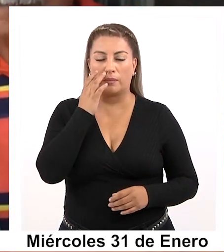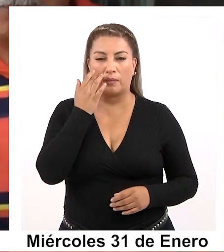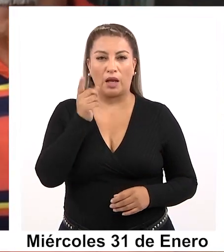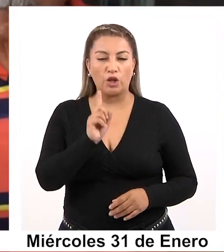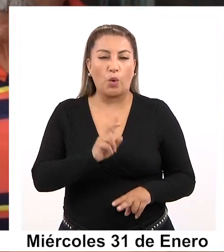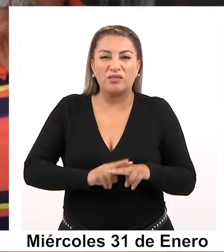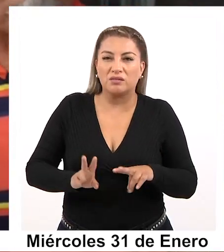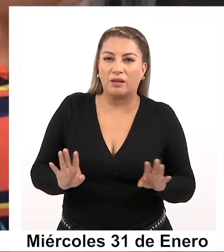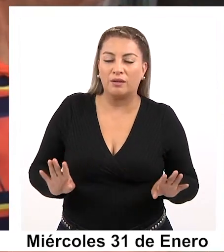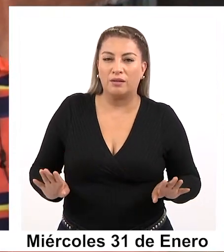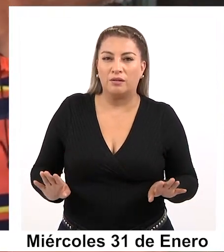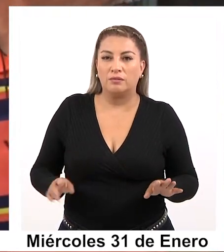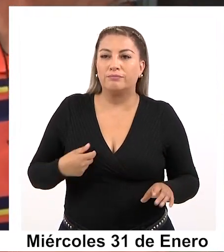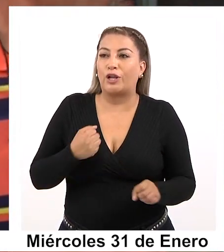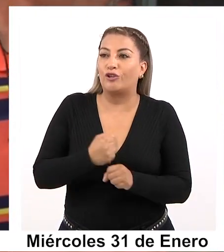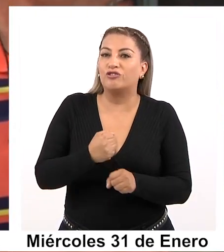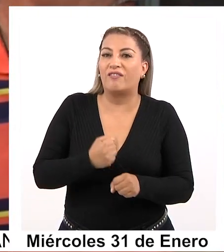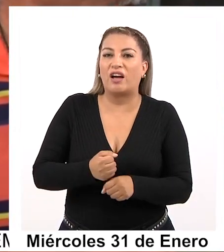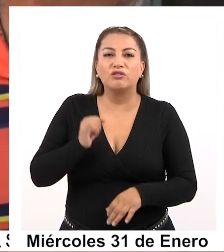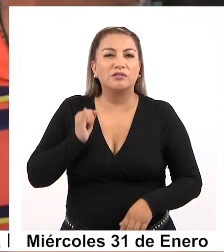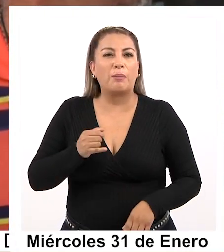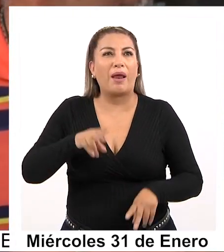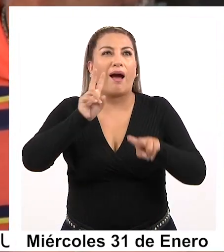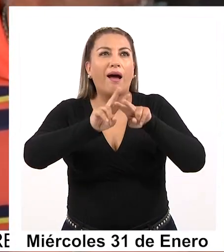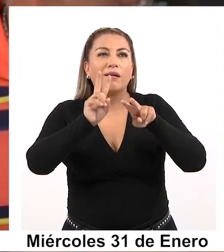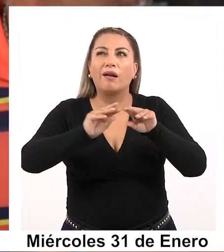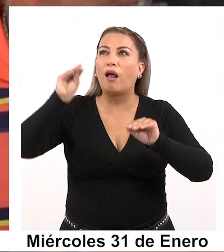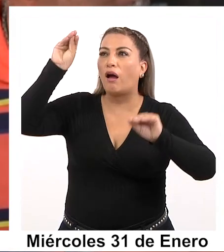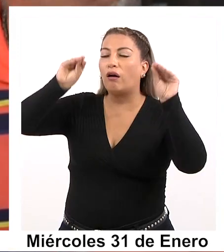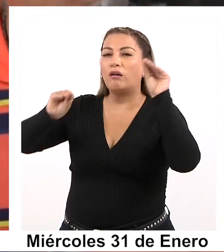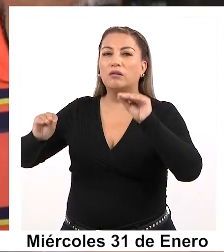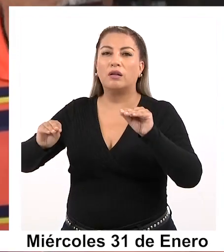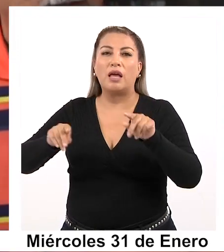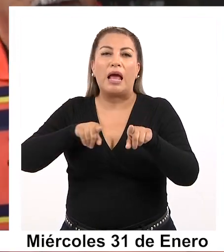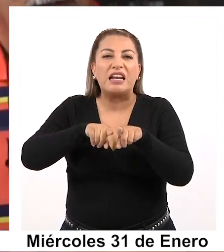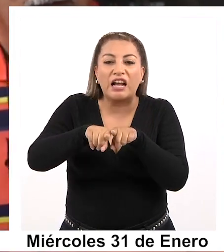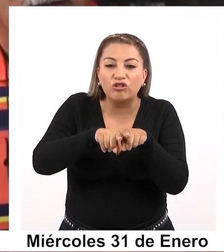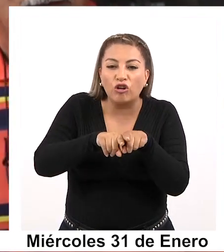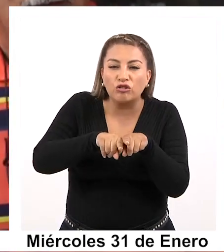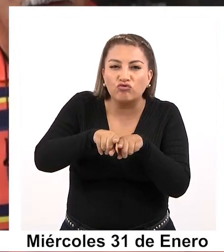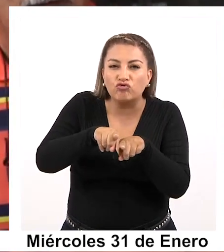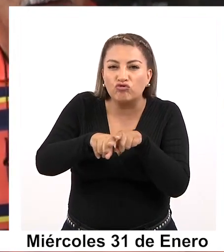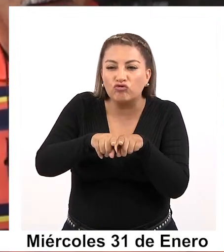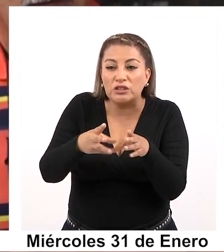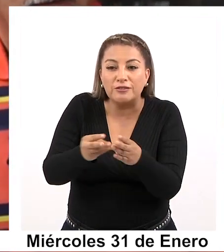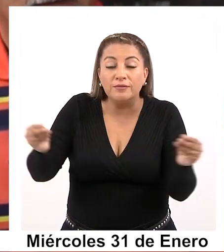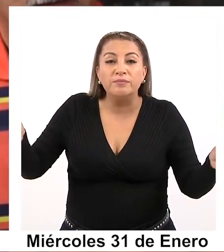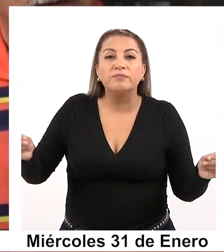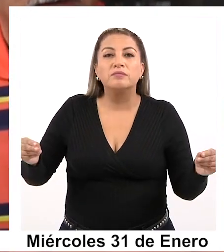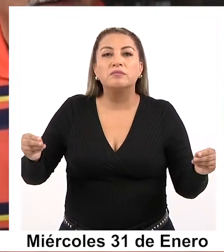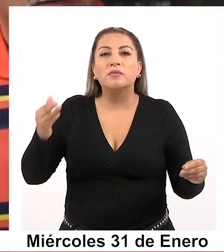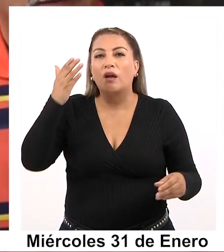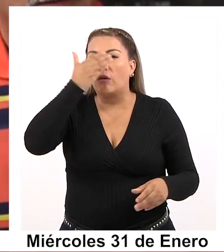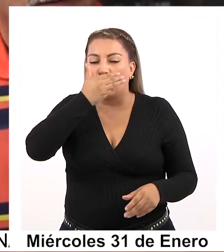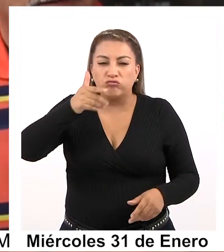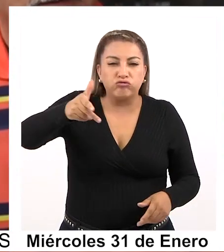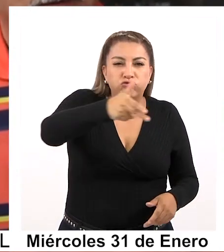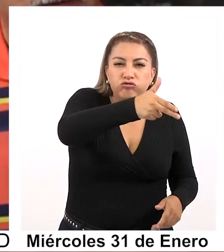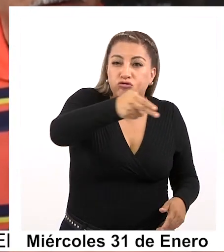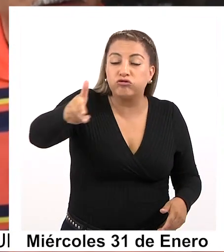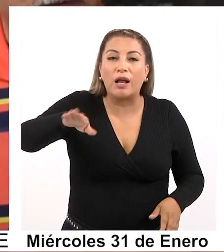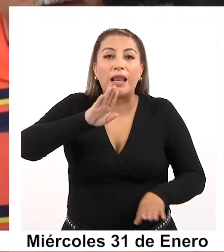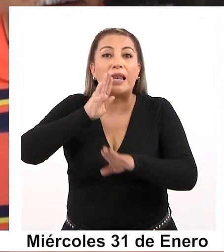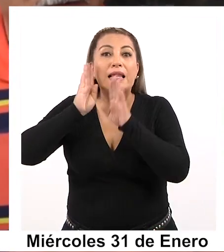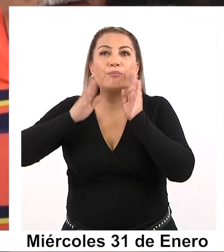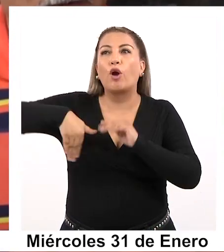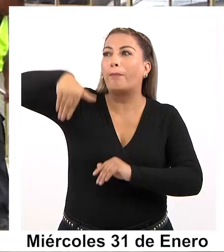trabajos que se hacen siempre, de ratizaciones, de fumigasaciones, de